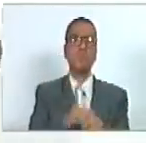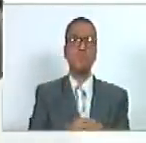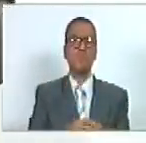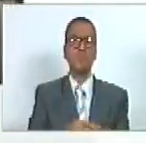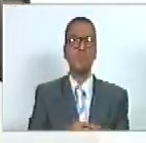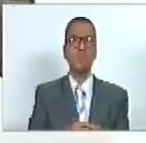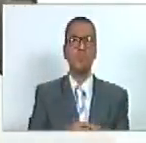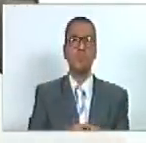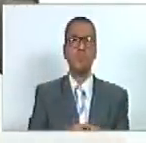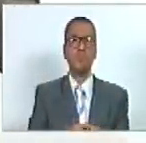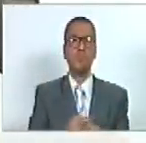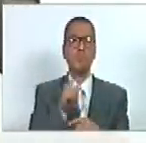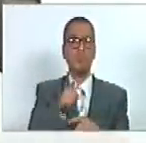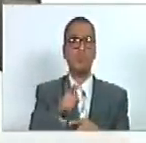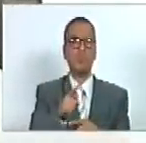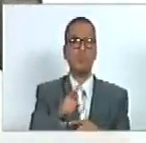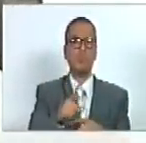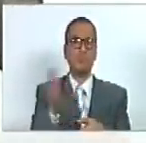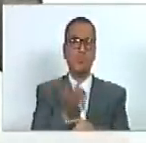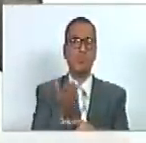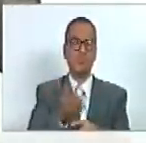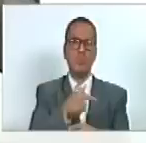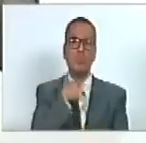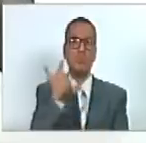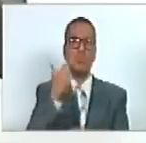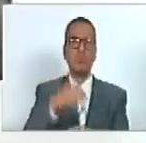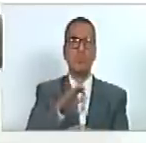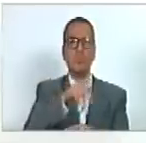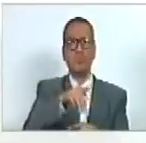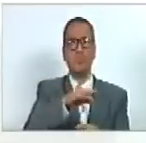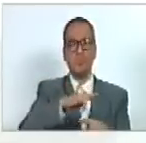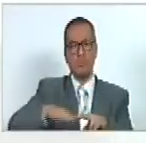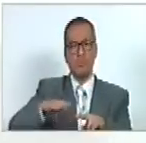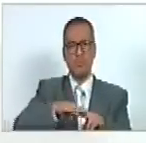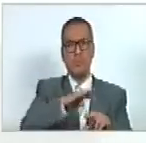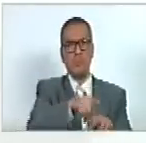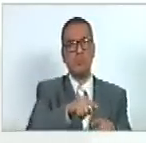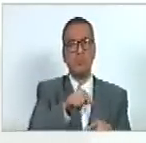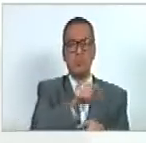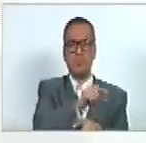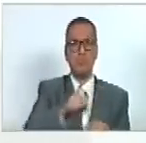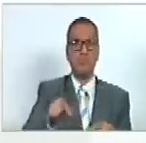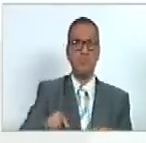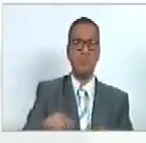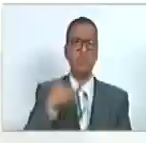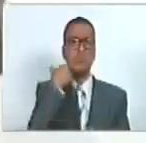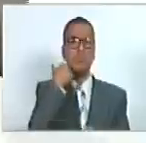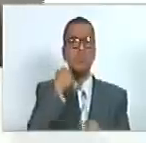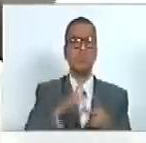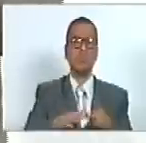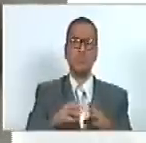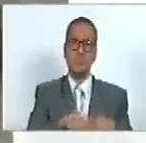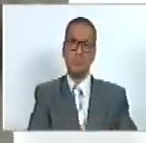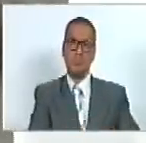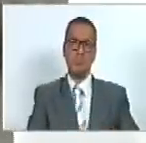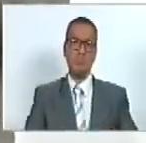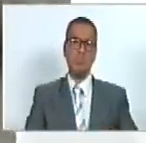es como si condenáramos a muerte a esos pacientes. a los pacientes renales,